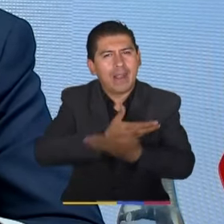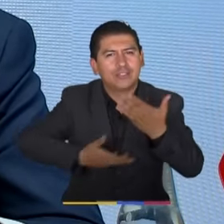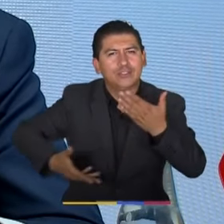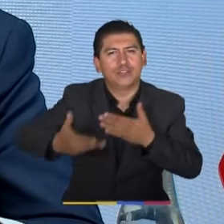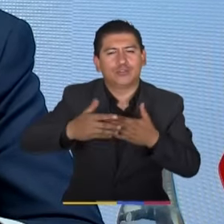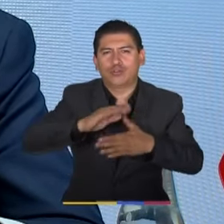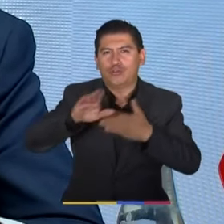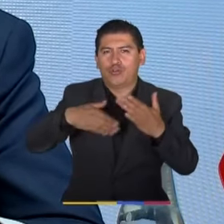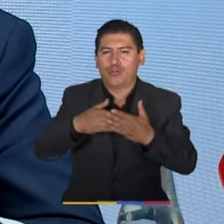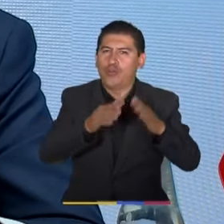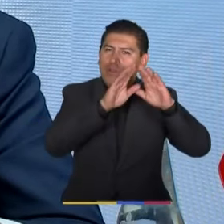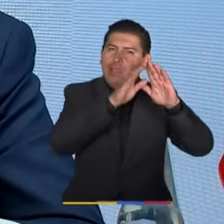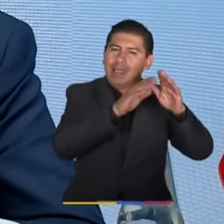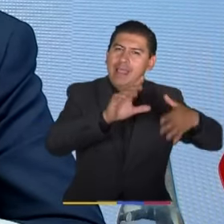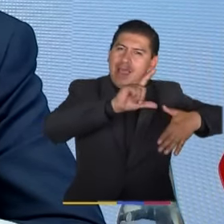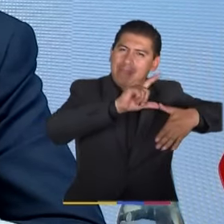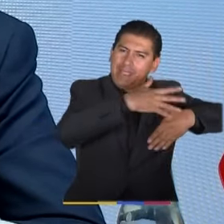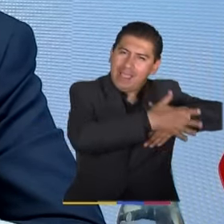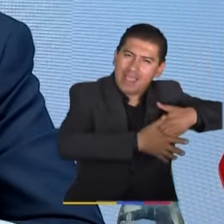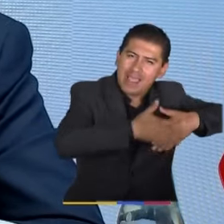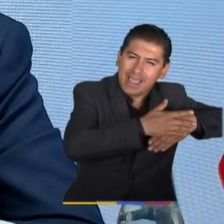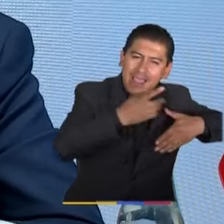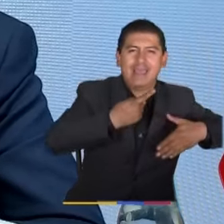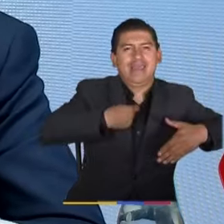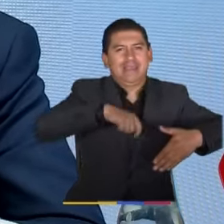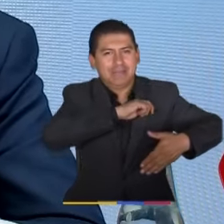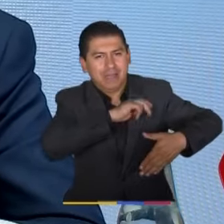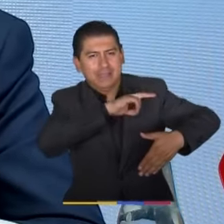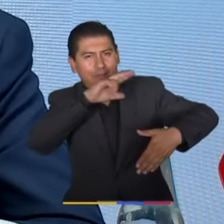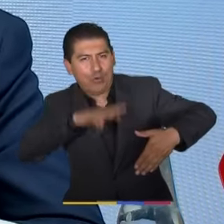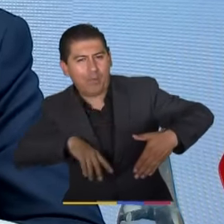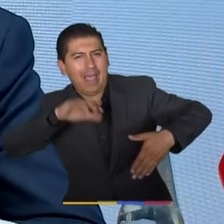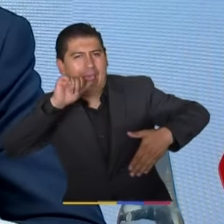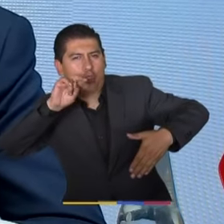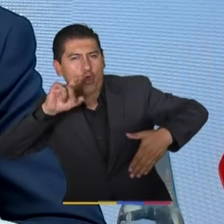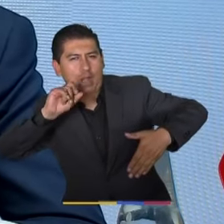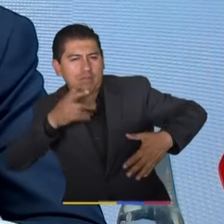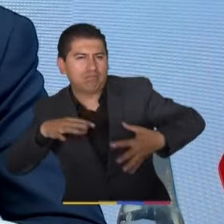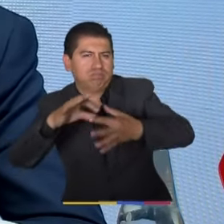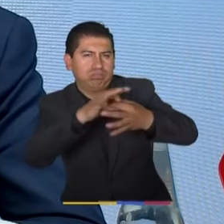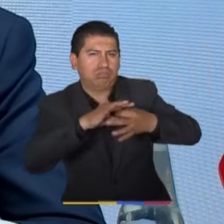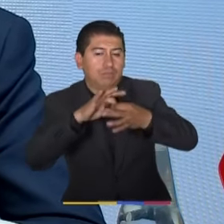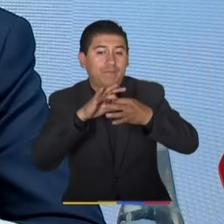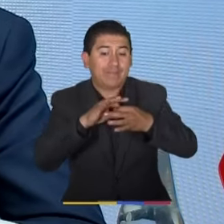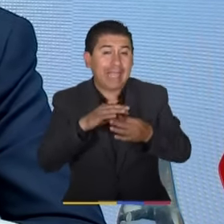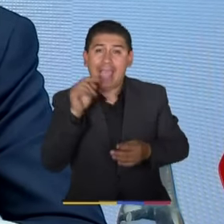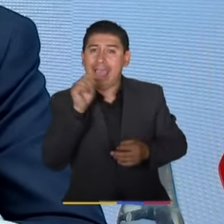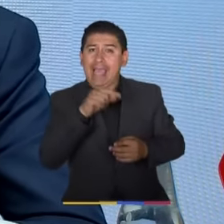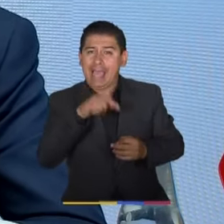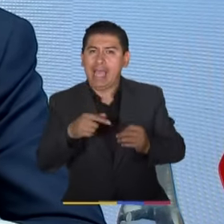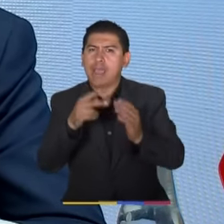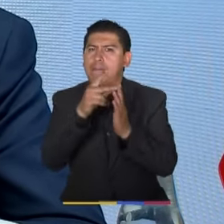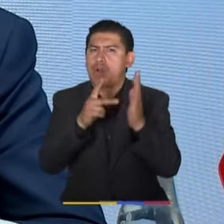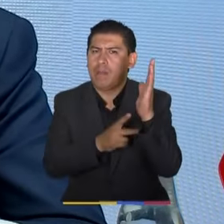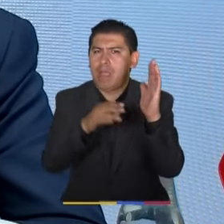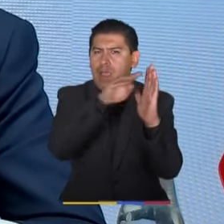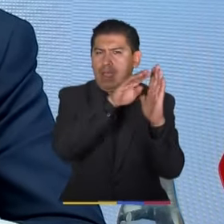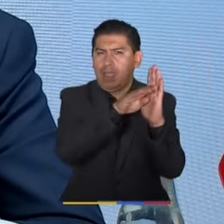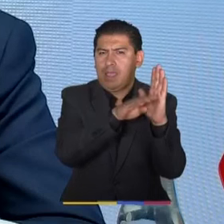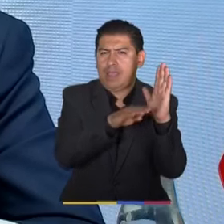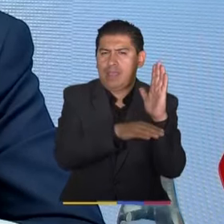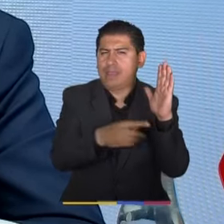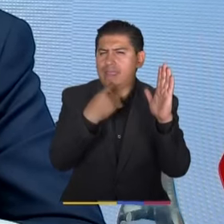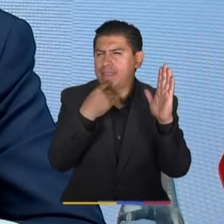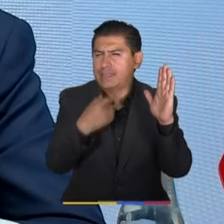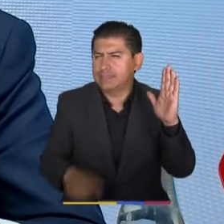que materializan los mandatos de los jefes de Estado y de Gobierno. En dicho programa se reconoce también la importancia de